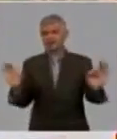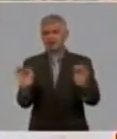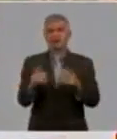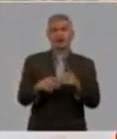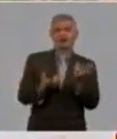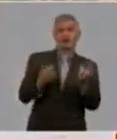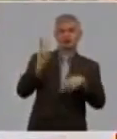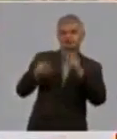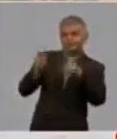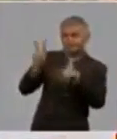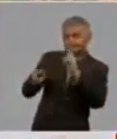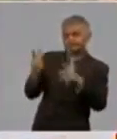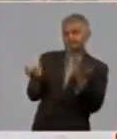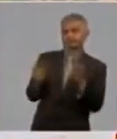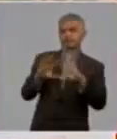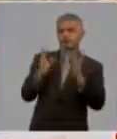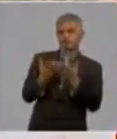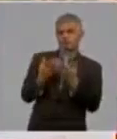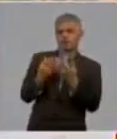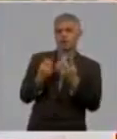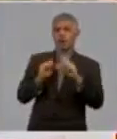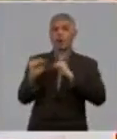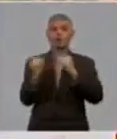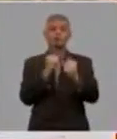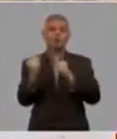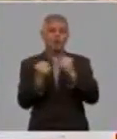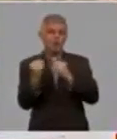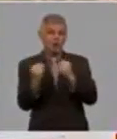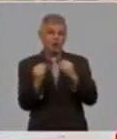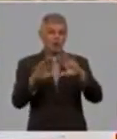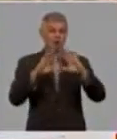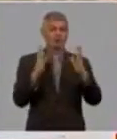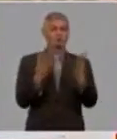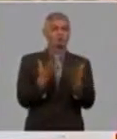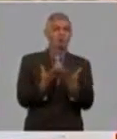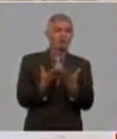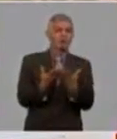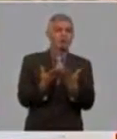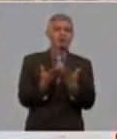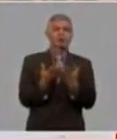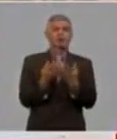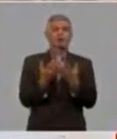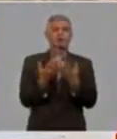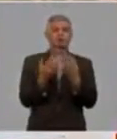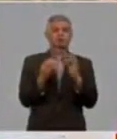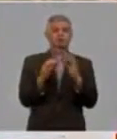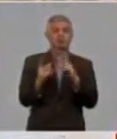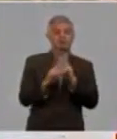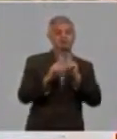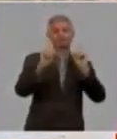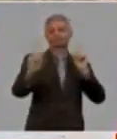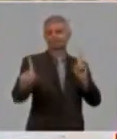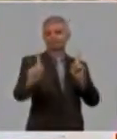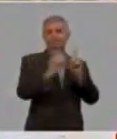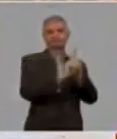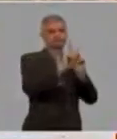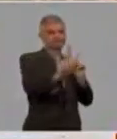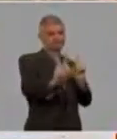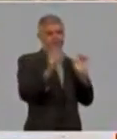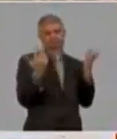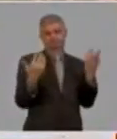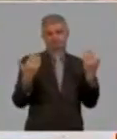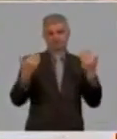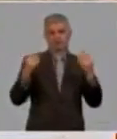y el control de la ocupación de los medios y de las terminales con el fin de garantizar determinado distanciamiento